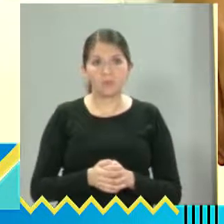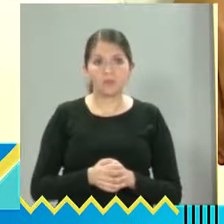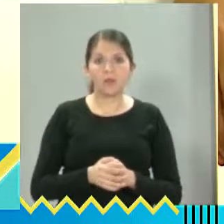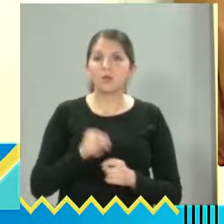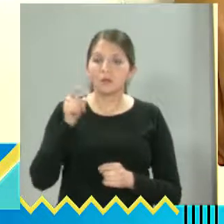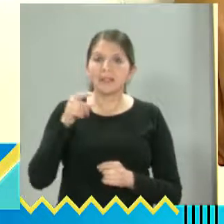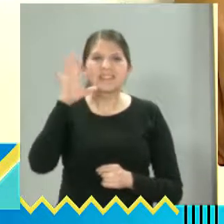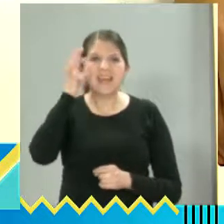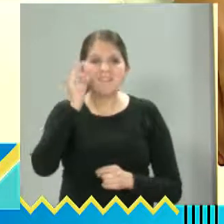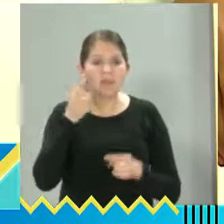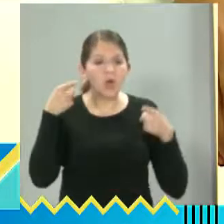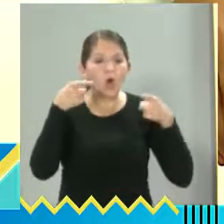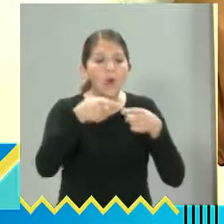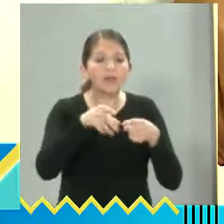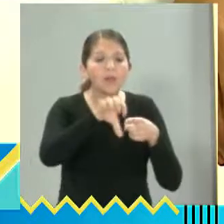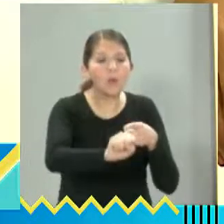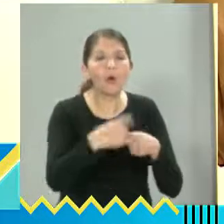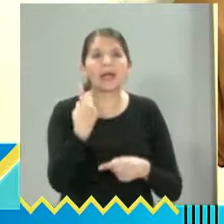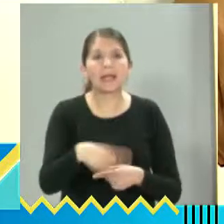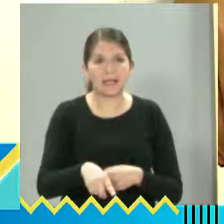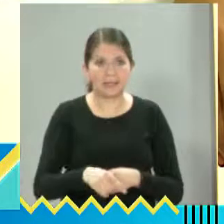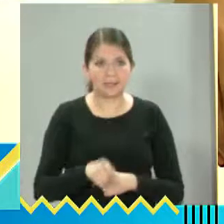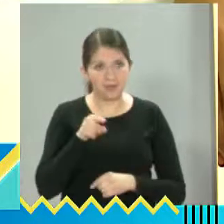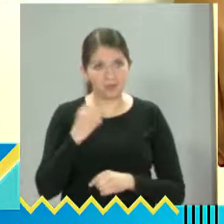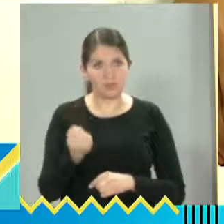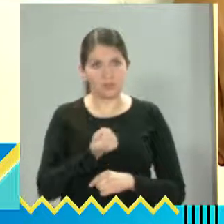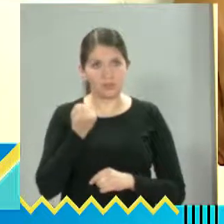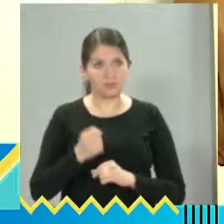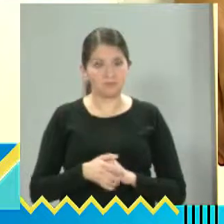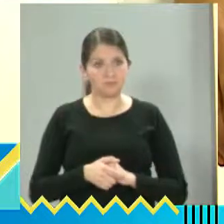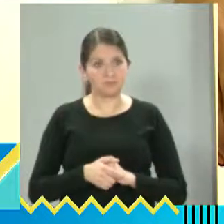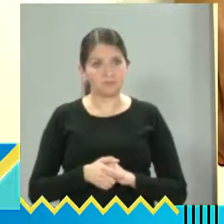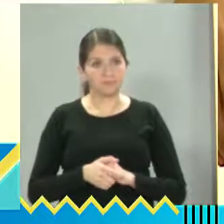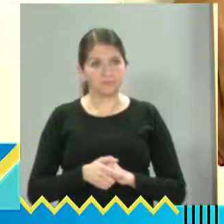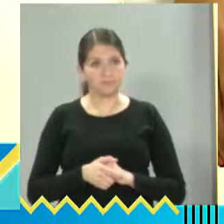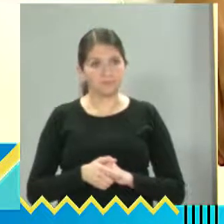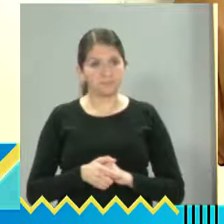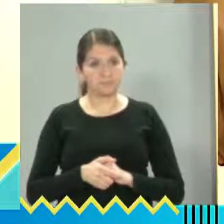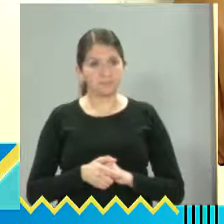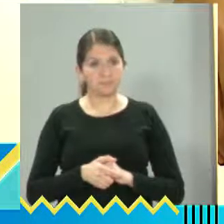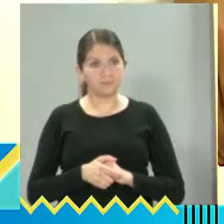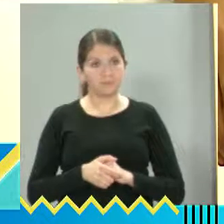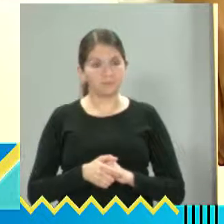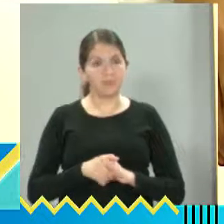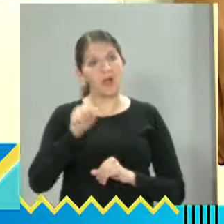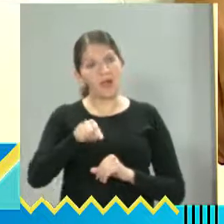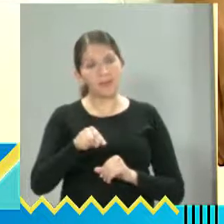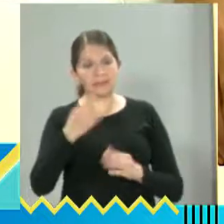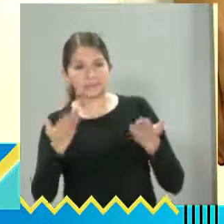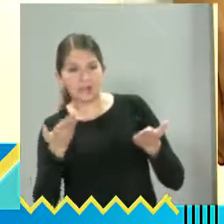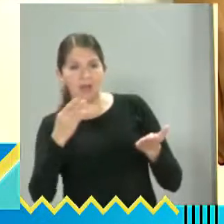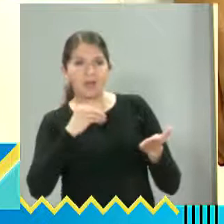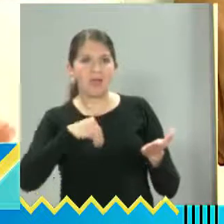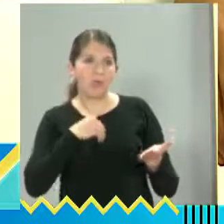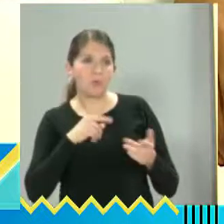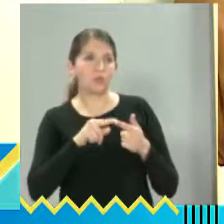Focalizar, ¿no? A la hora de Focalizar. focalizarte en lo que querés. Y Perfecto. bueno, de ahí empezás a sopesar entre las emociones, lo que